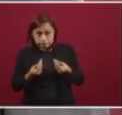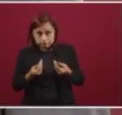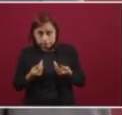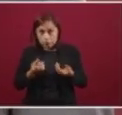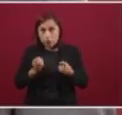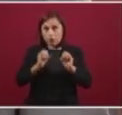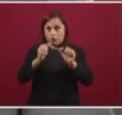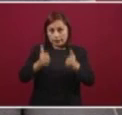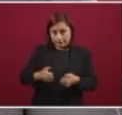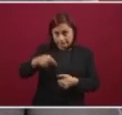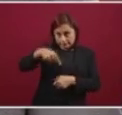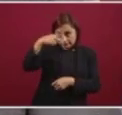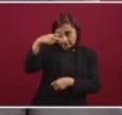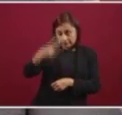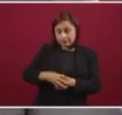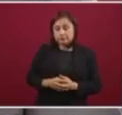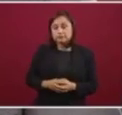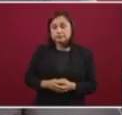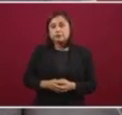de que se van a quedar